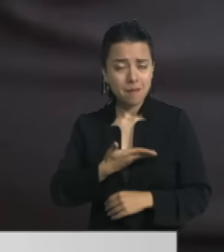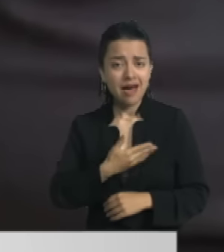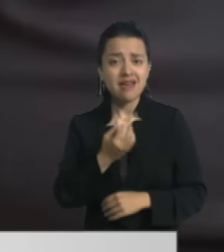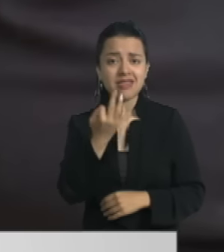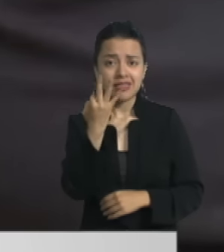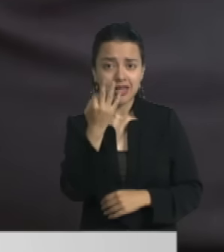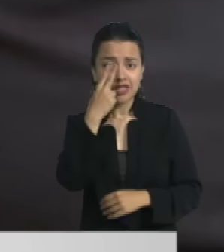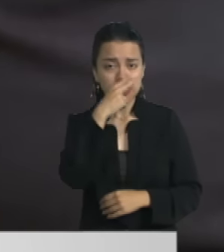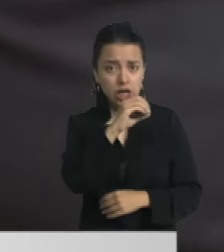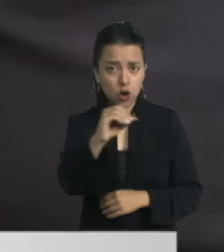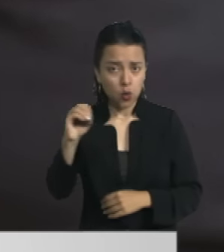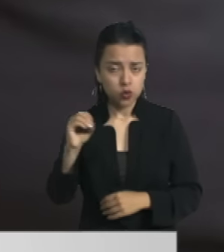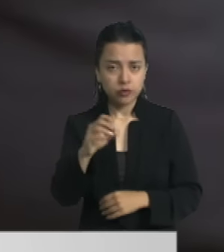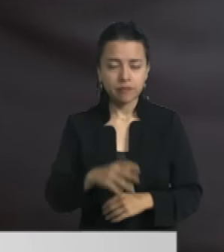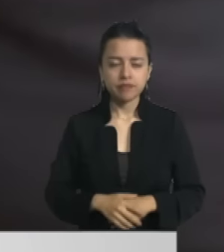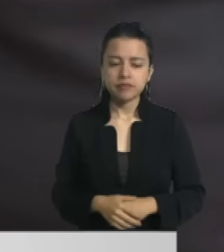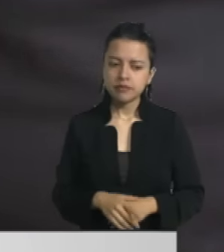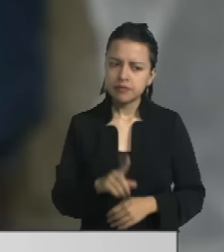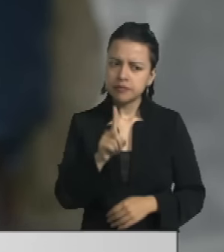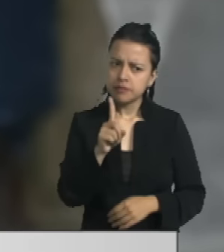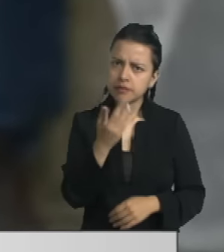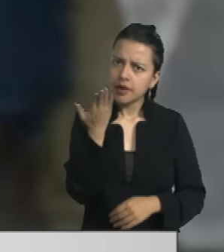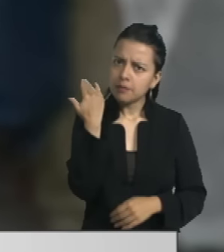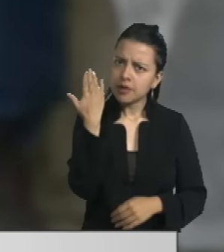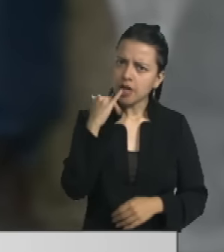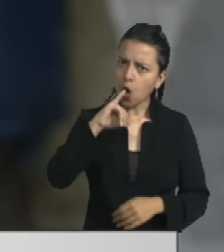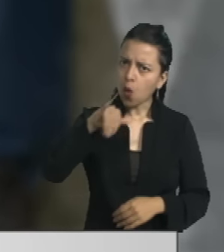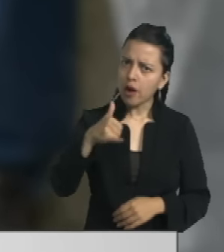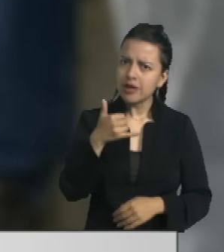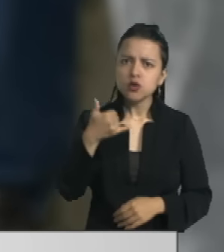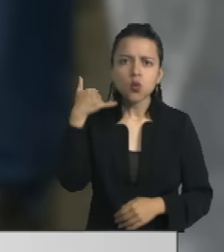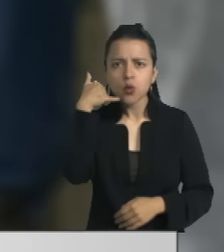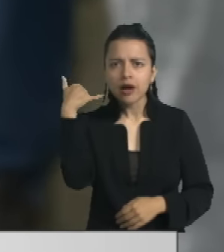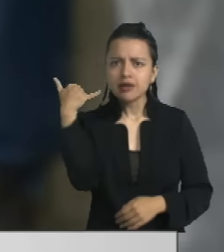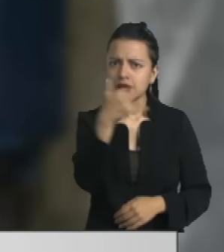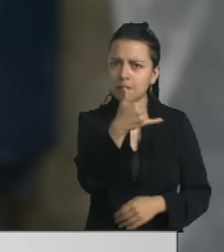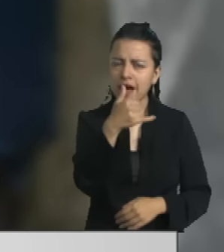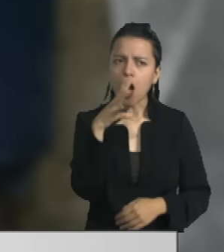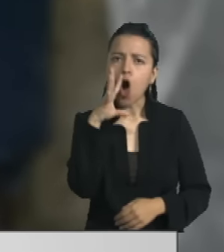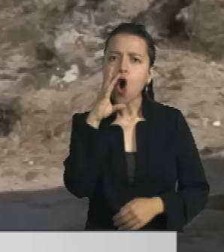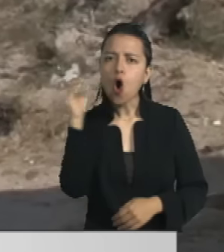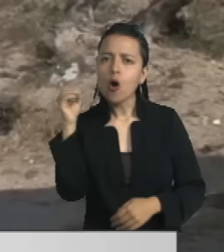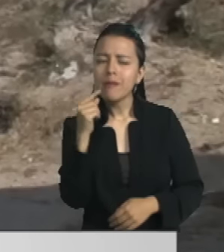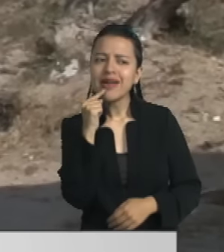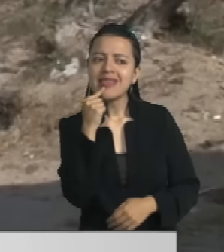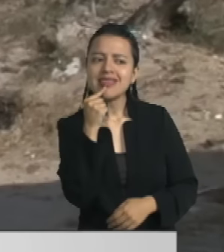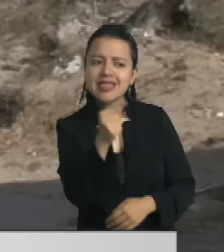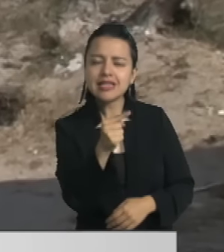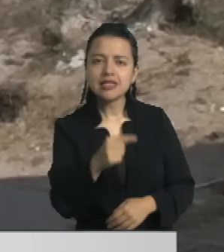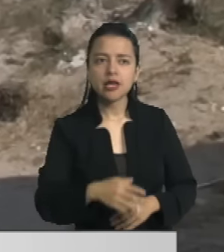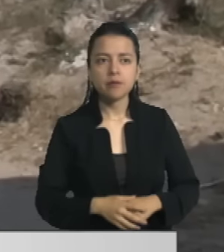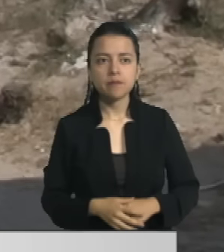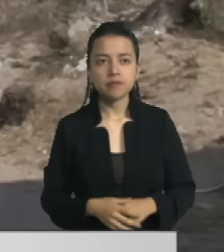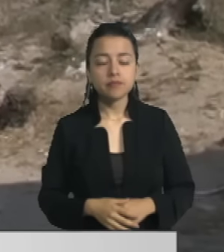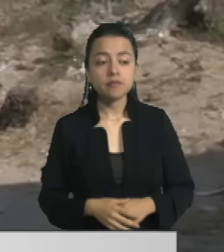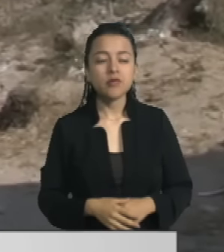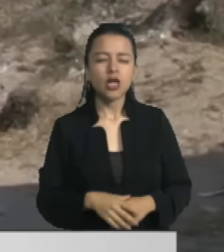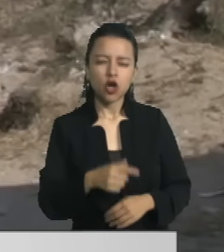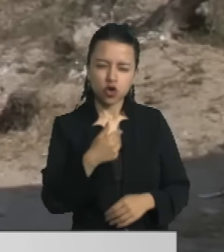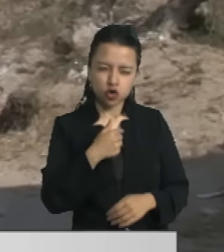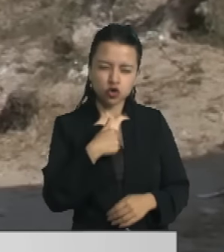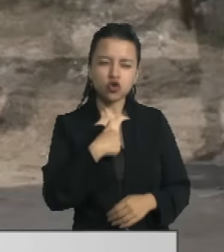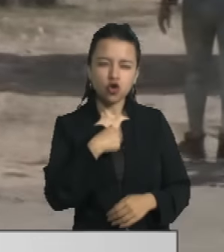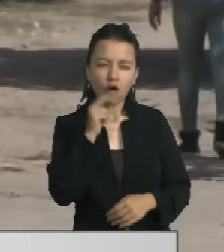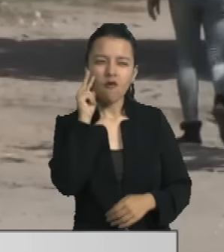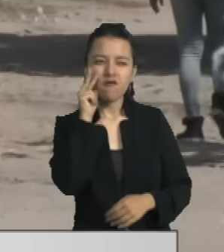pasado jueves una llamada anónima alertó a la familia un hombre les aseguró vía telefónica haber visto al